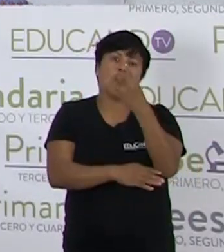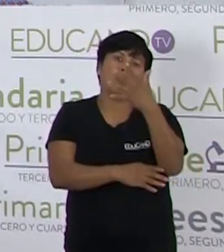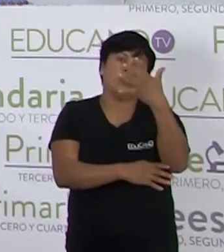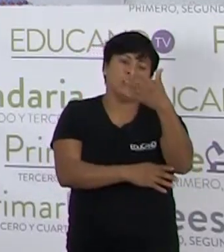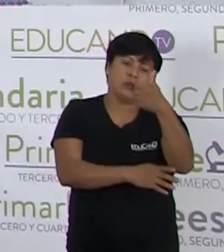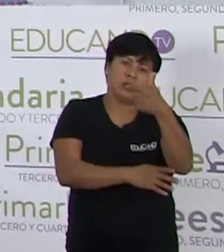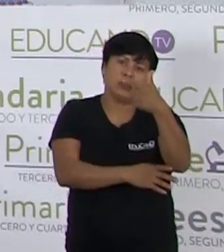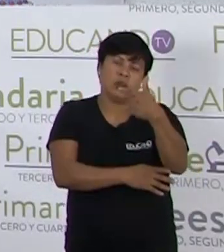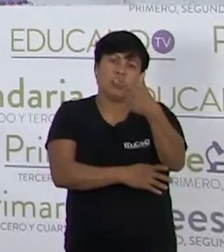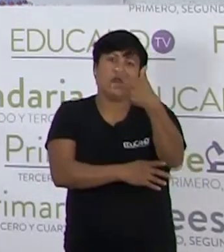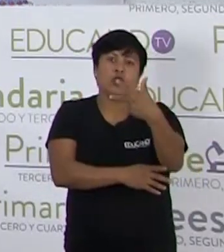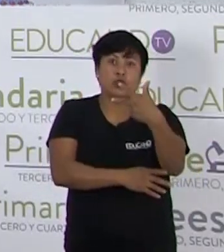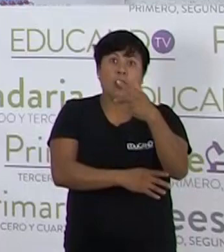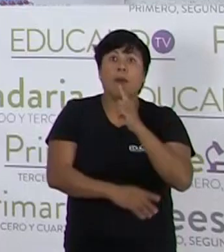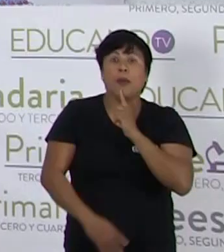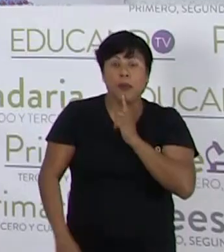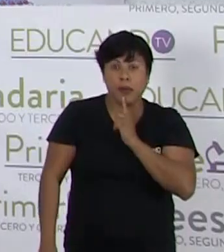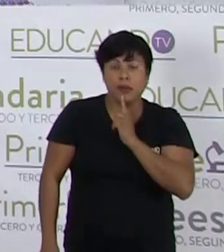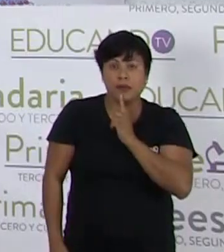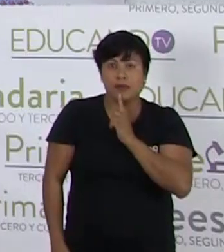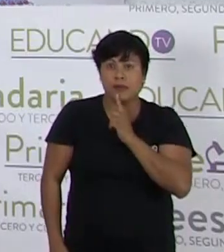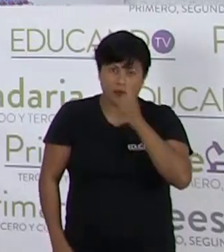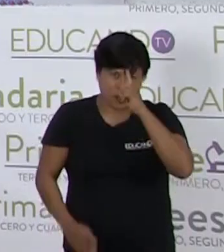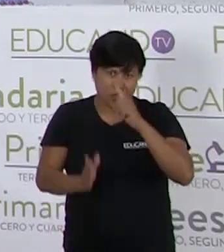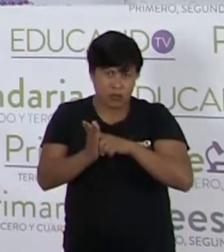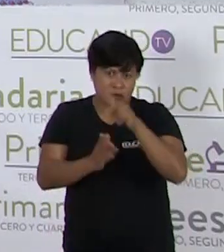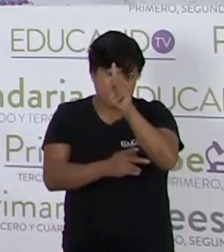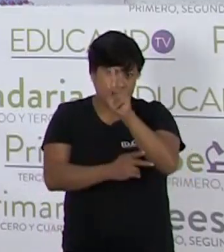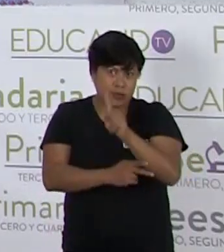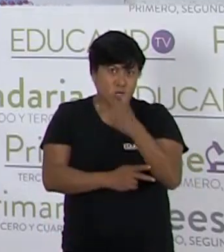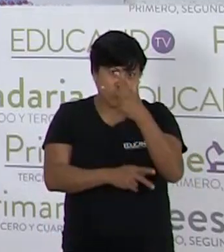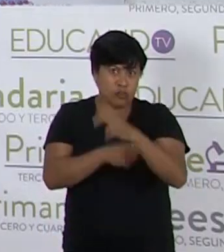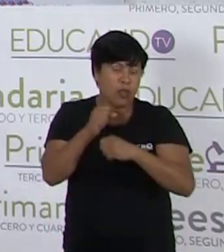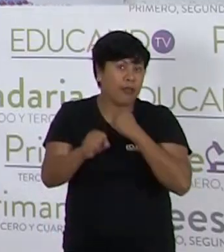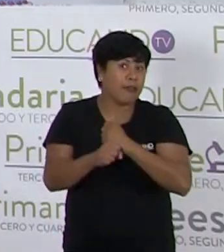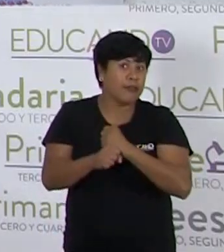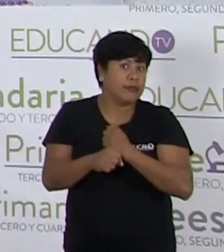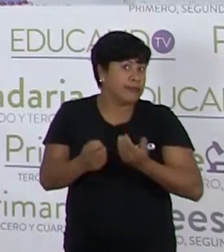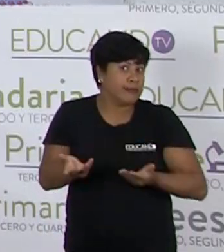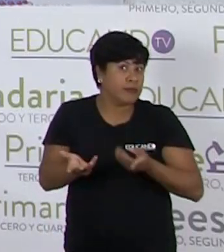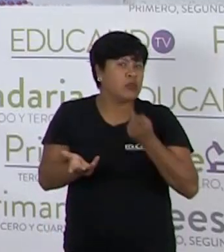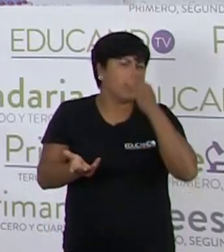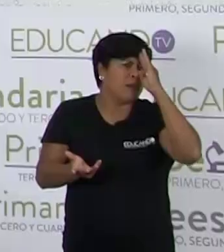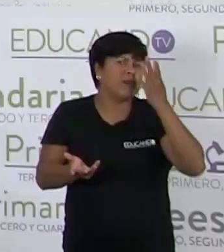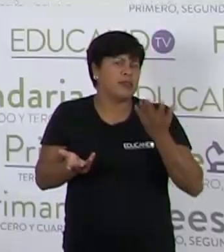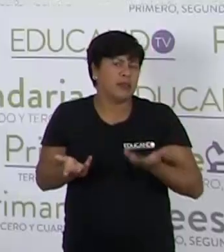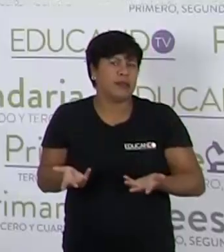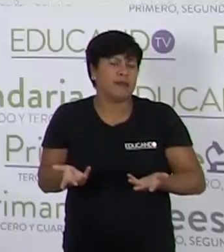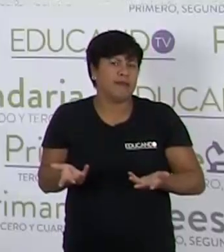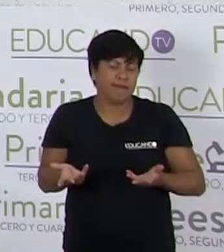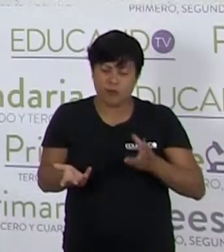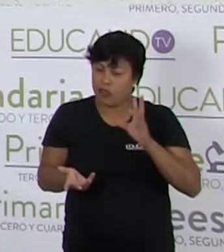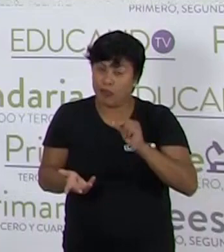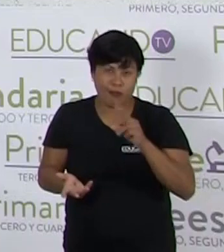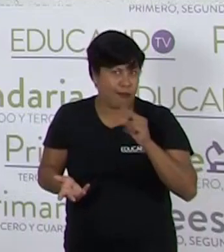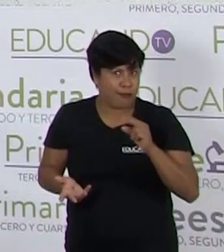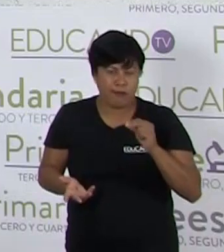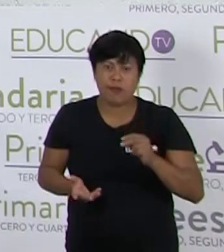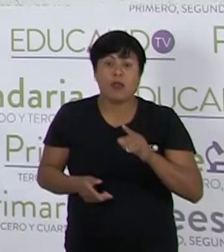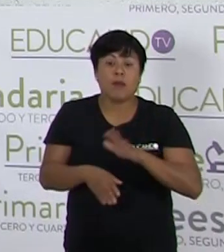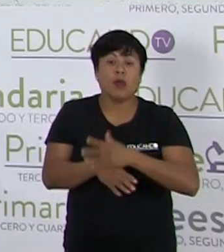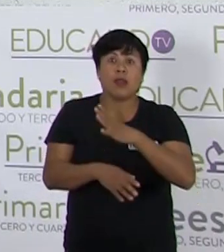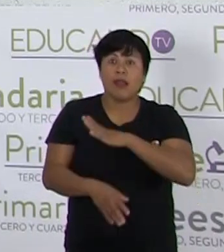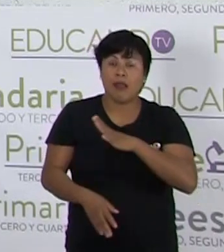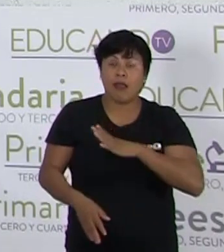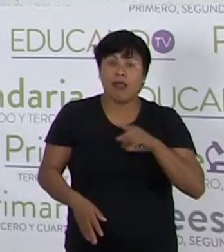6, 7, 8 velas. ¿Crees que los dos cumplan 8 años? ¿Tú qué dices? Claro que no, ¿verdad? Porque